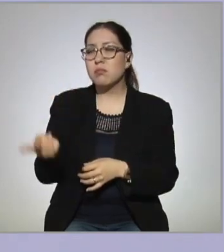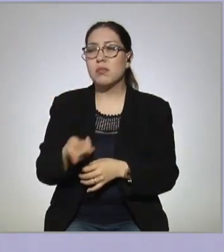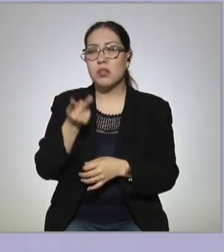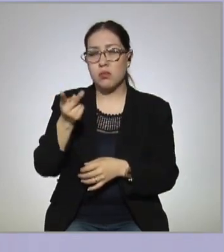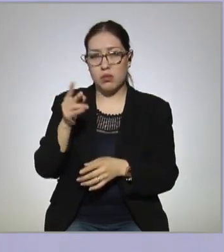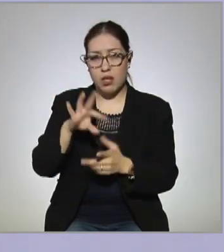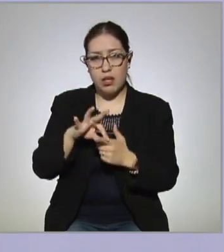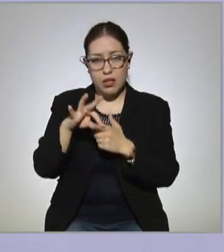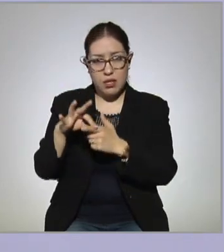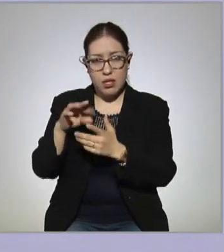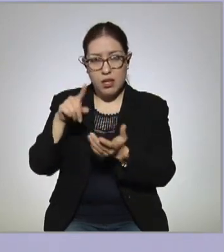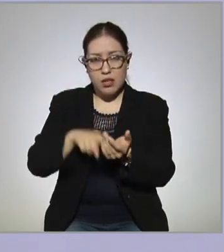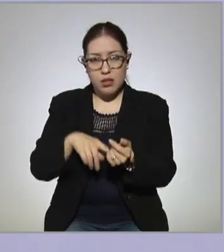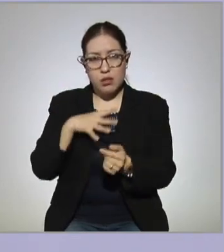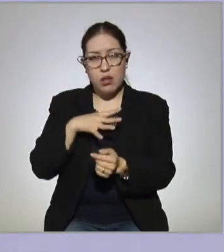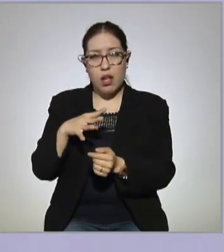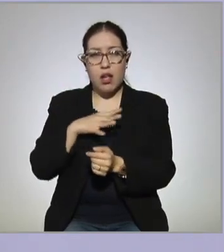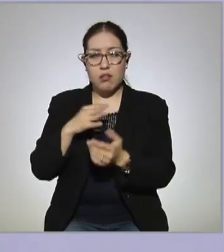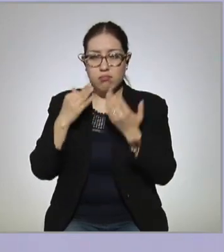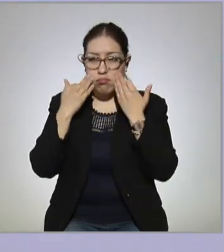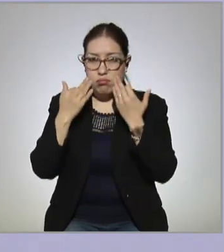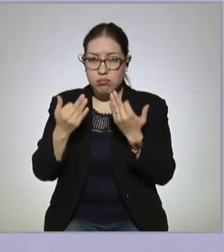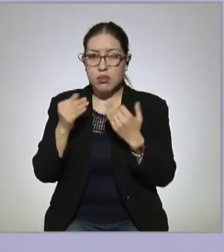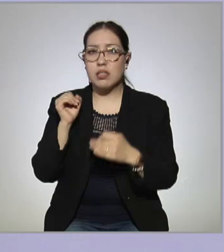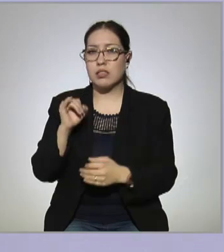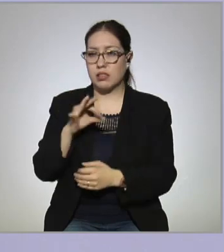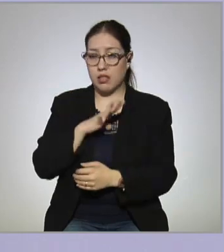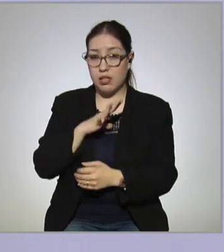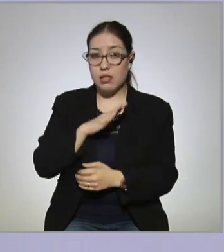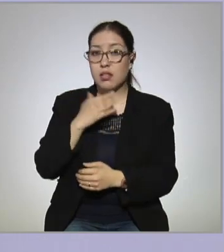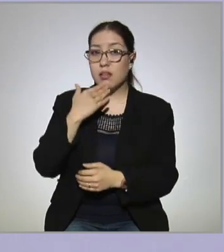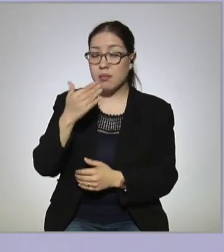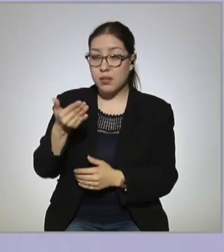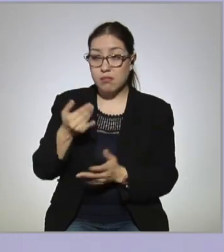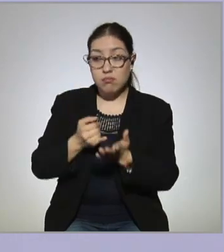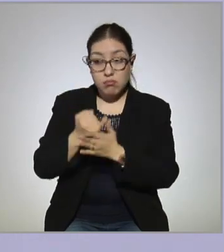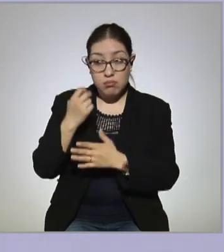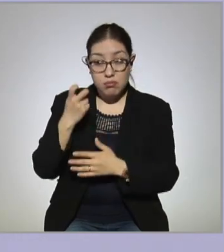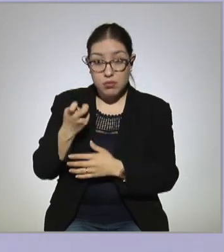clínica basadas en evidencia clínica, ¿se aprueba el tratamiento con células madres